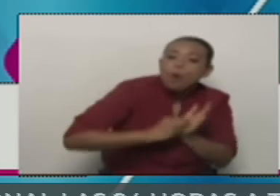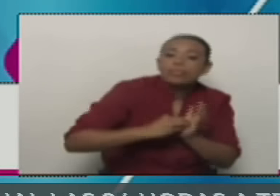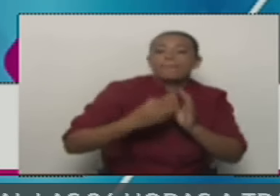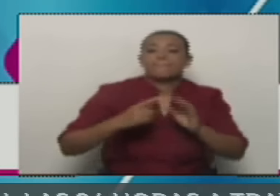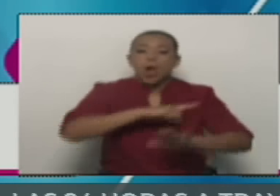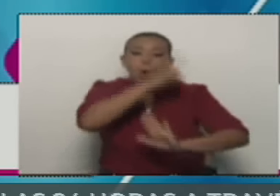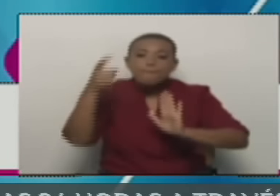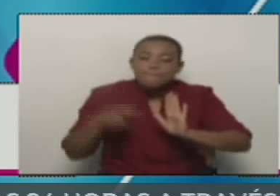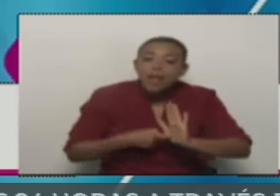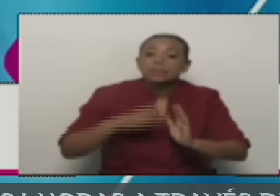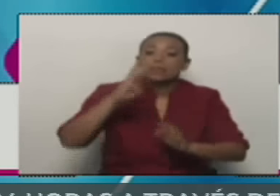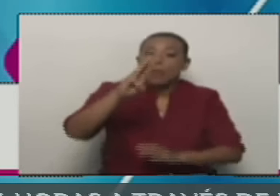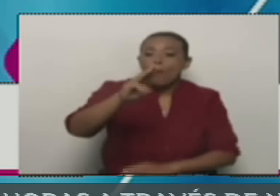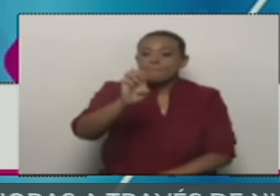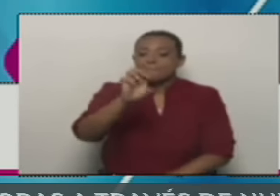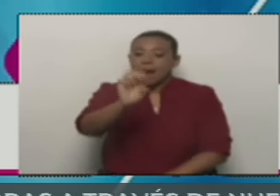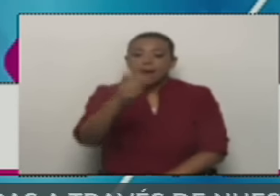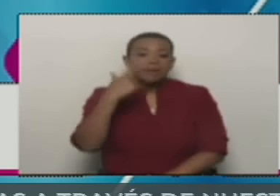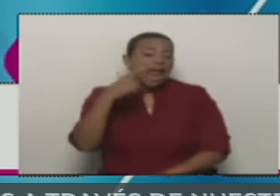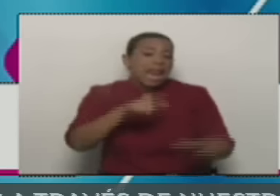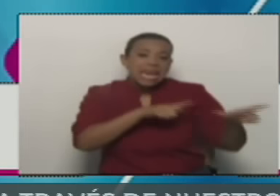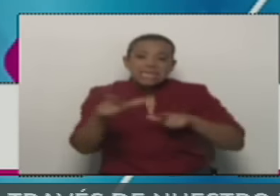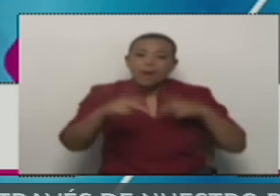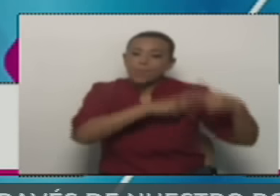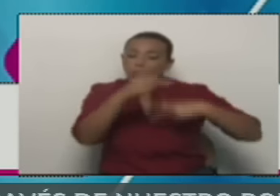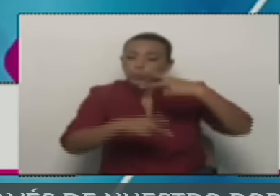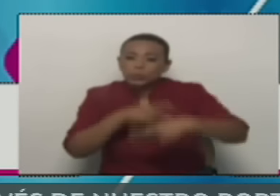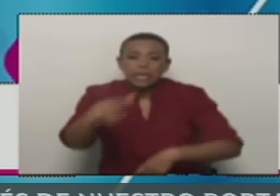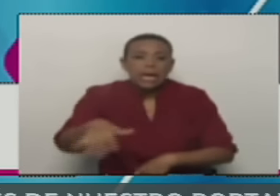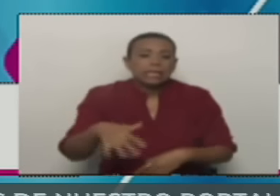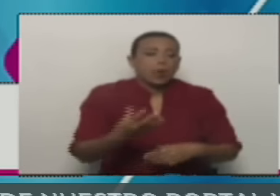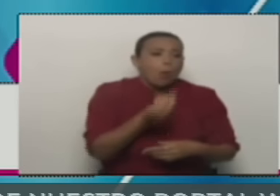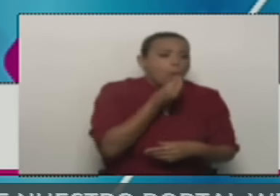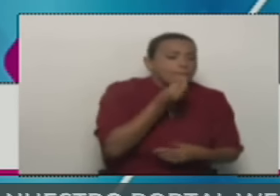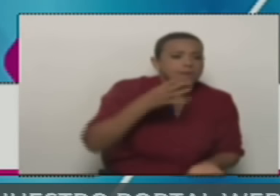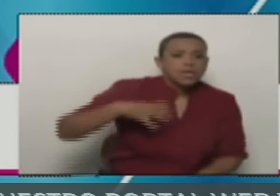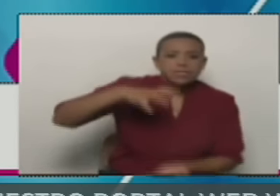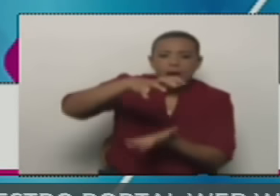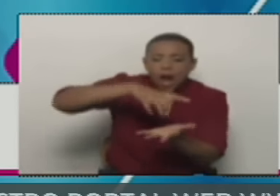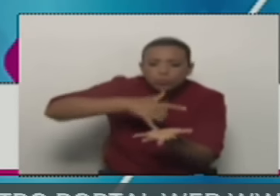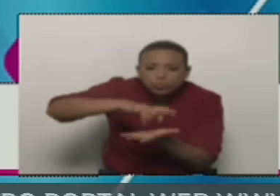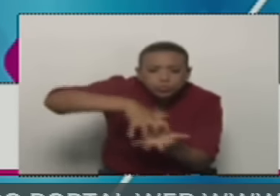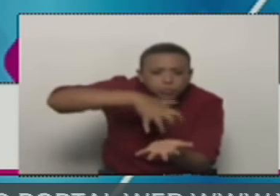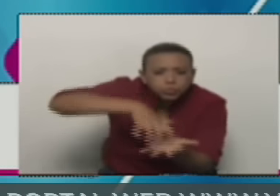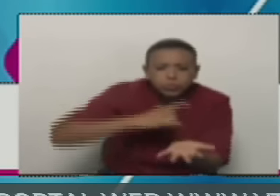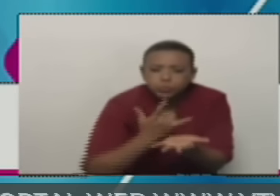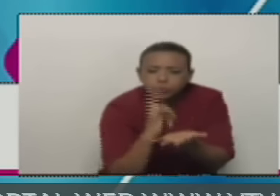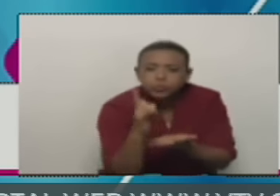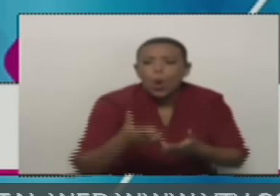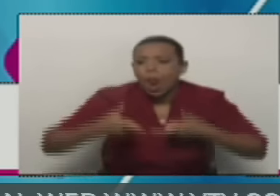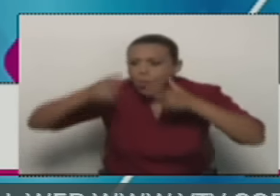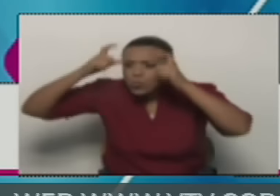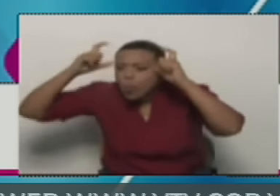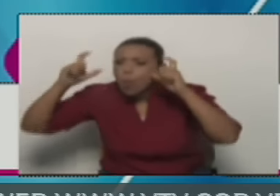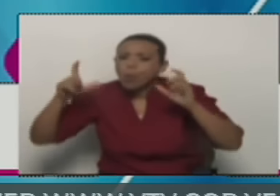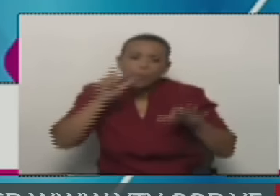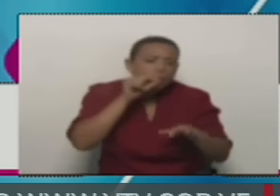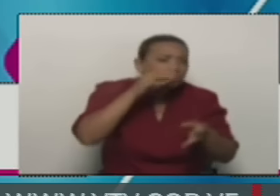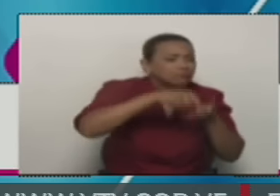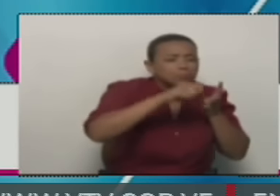completo. Ya el país está produciendo, Menfrey. Aquí está el ministro de Agricultura, está el ministro de